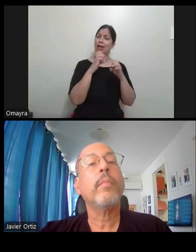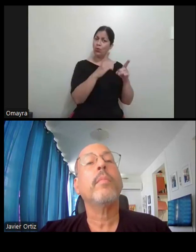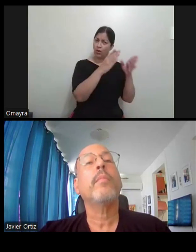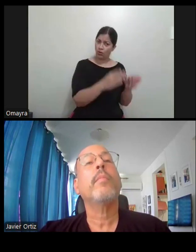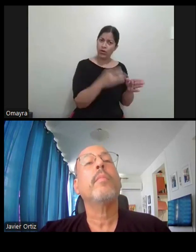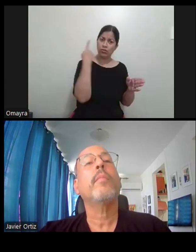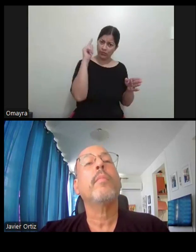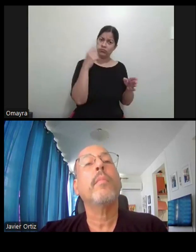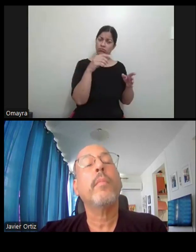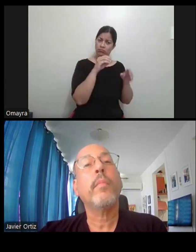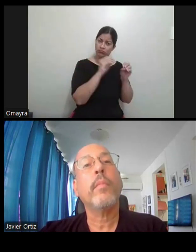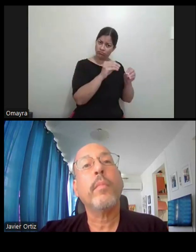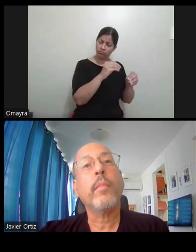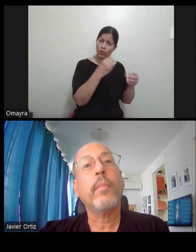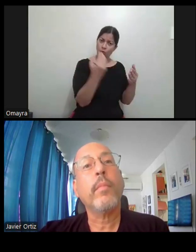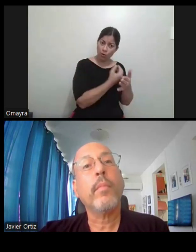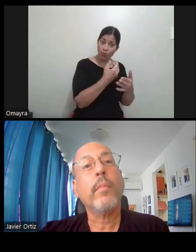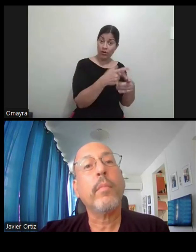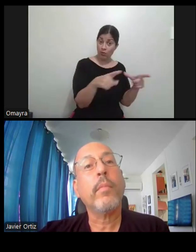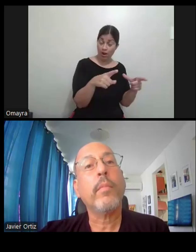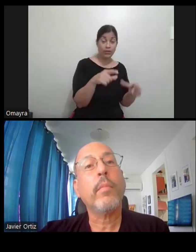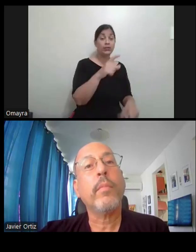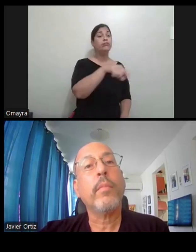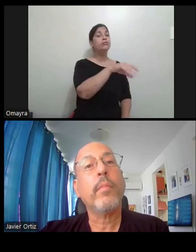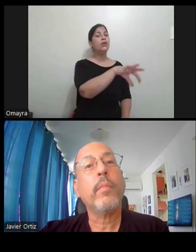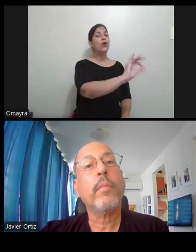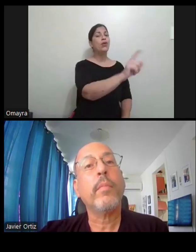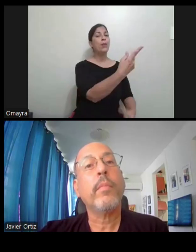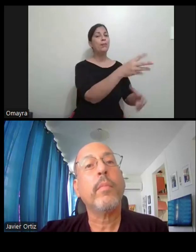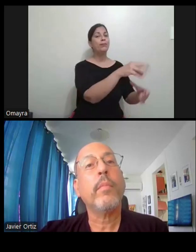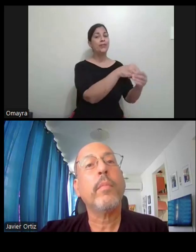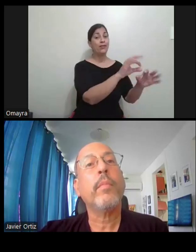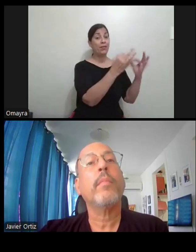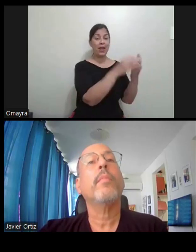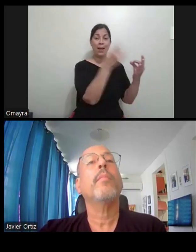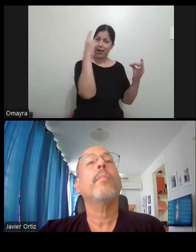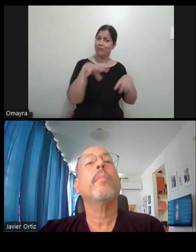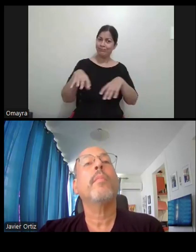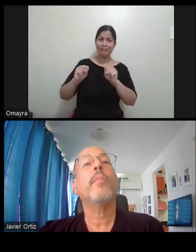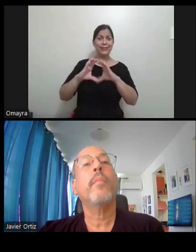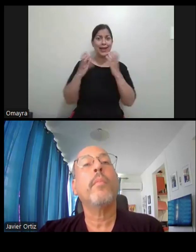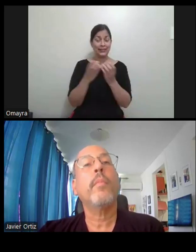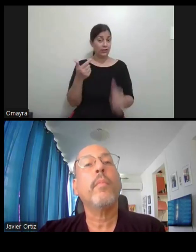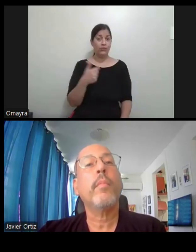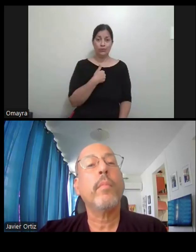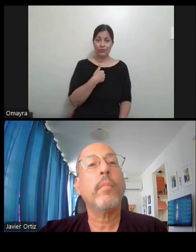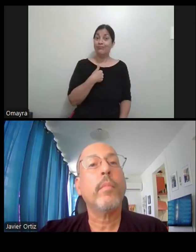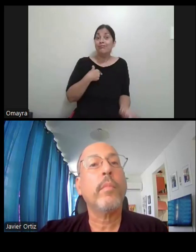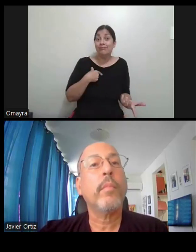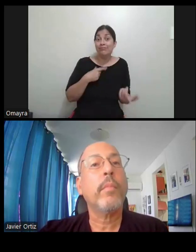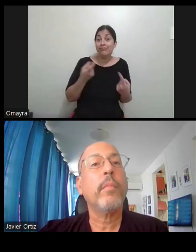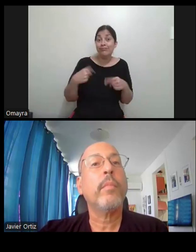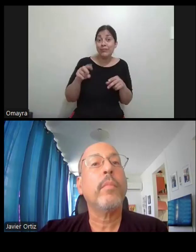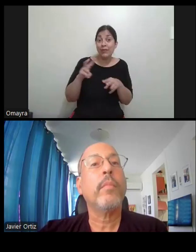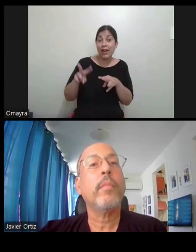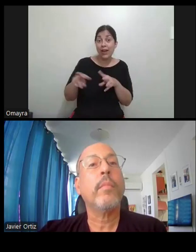lenguaje y tenían que escoger a alguien de la familia para tomar las clases. Claro. Y yo estaba allí, fue un verano, yo no tenía